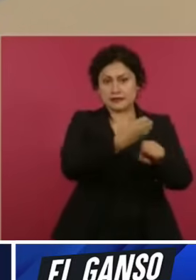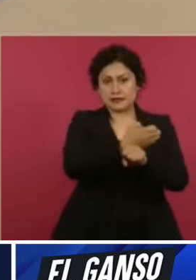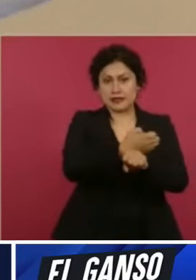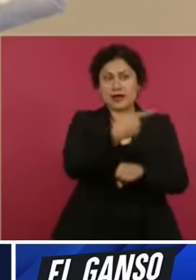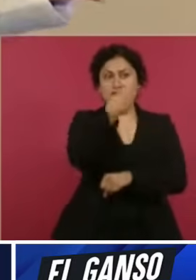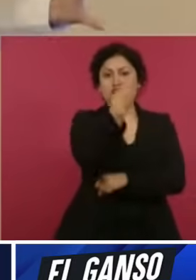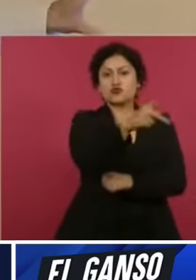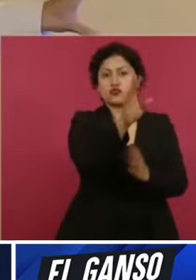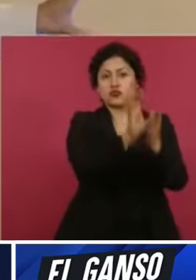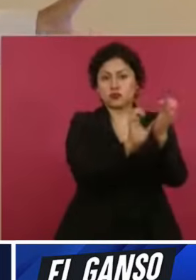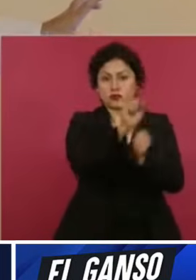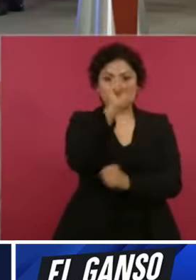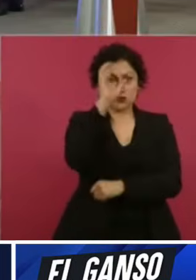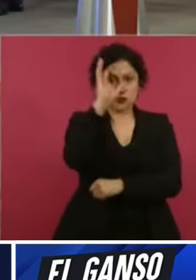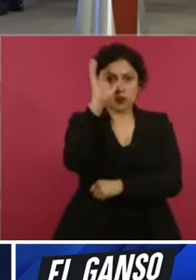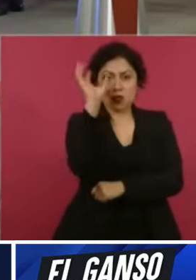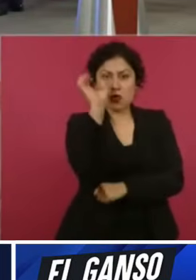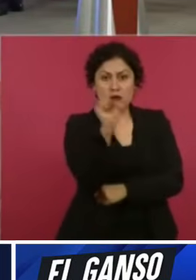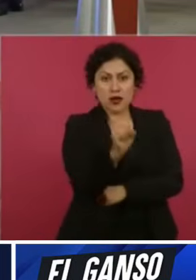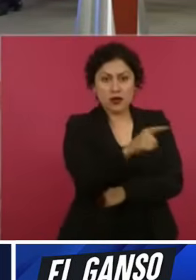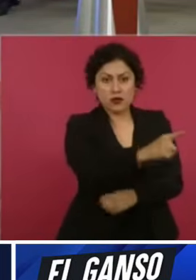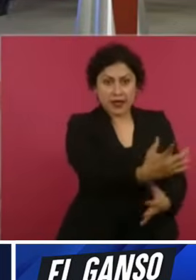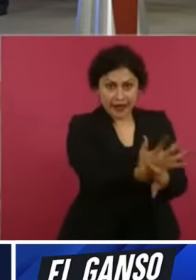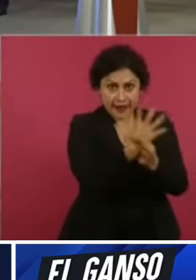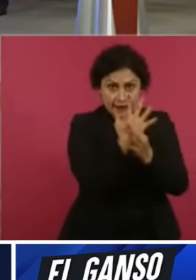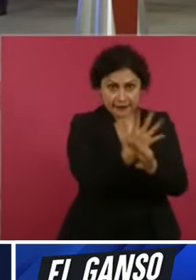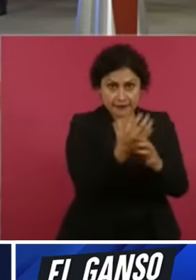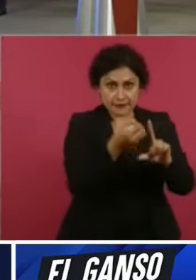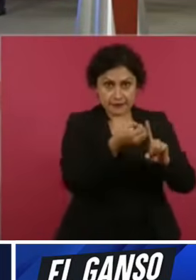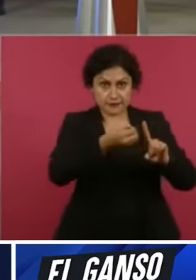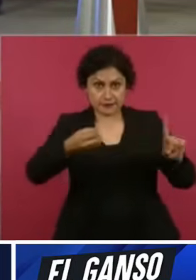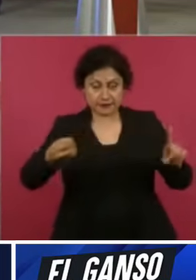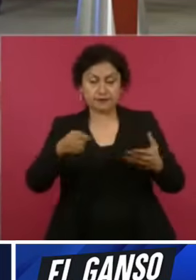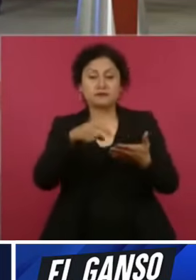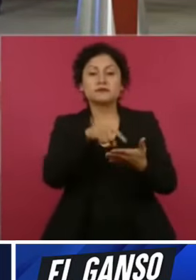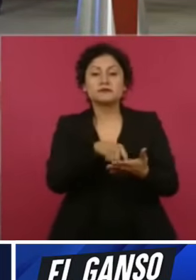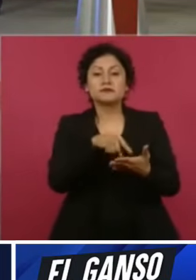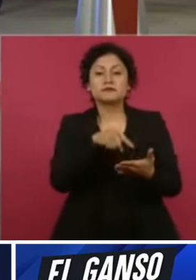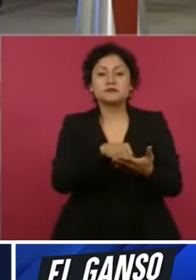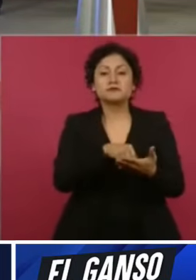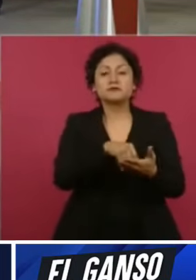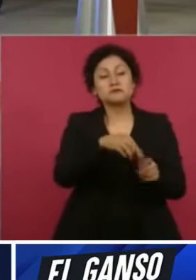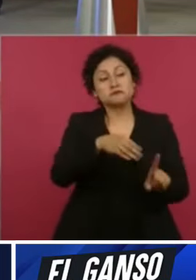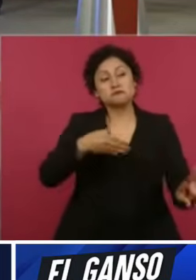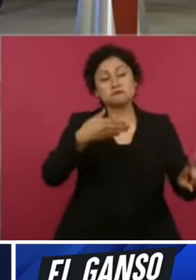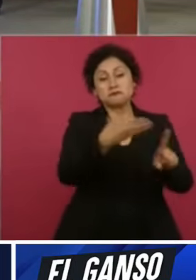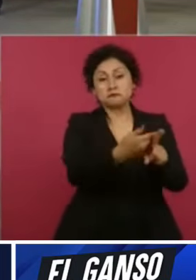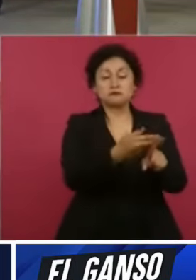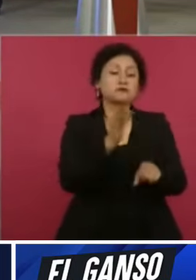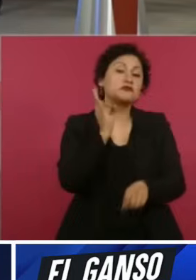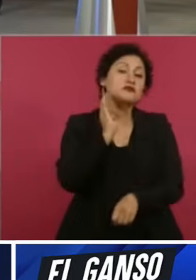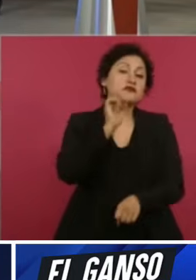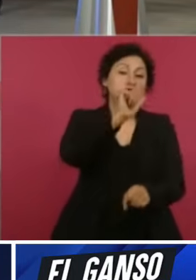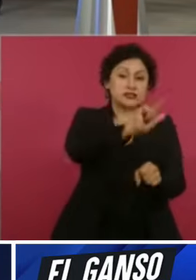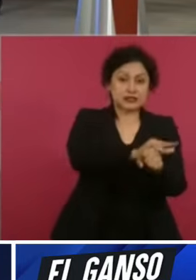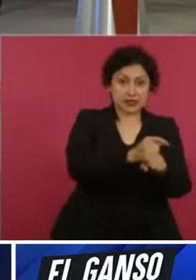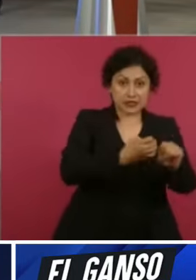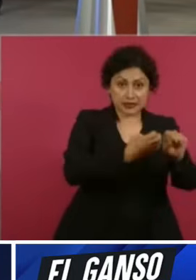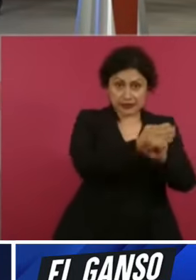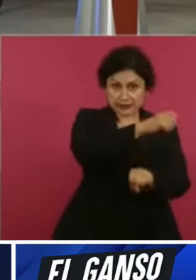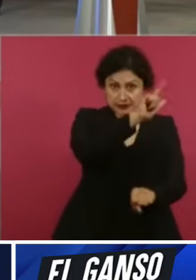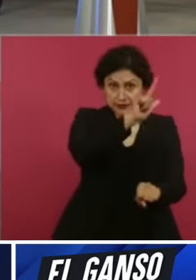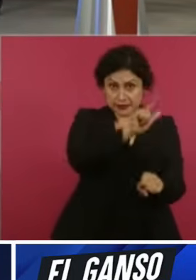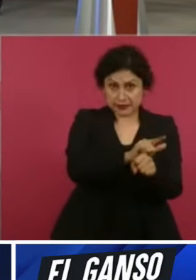Morelos que a la letra dice para proceder penalmente en contra del fiscal general del estado por la comisión de